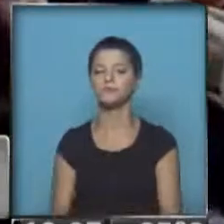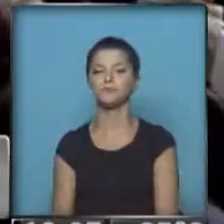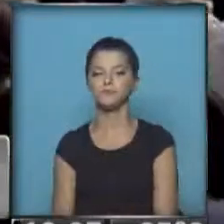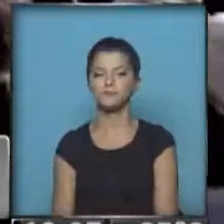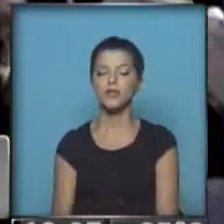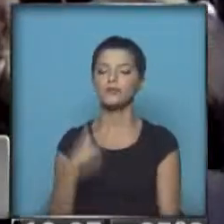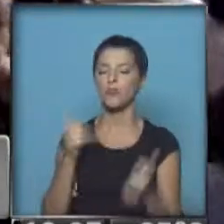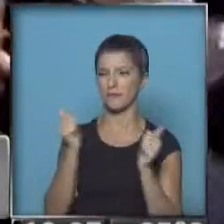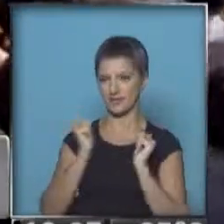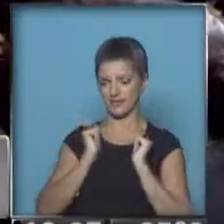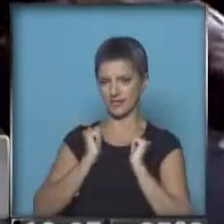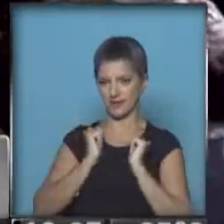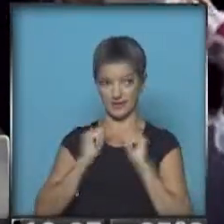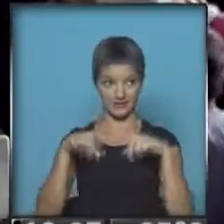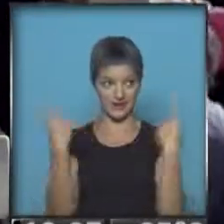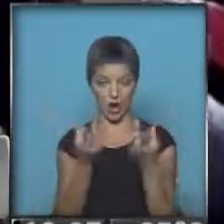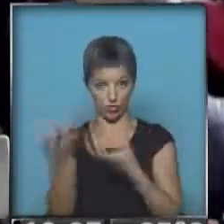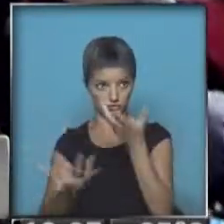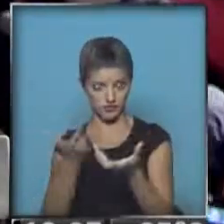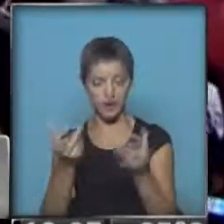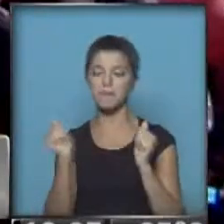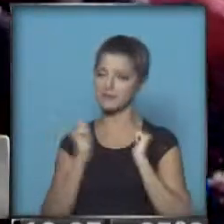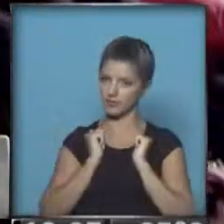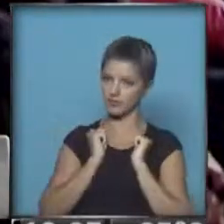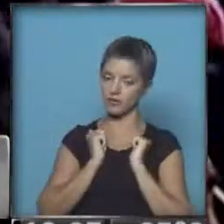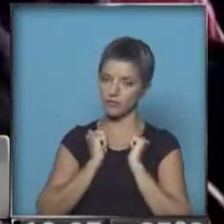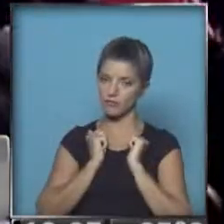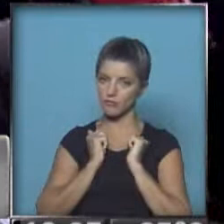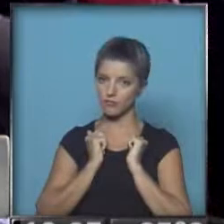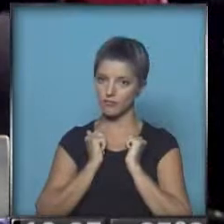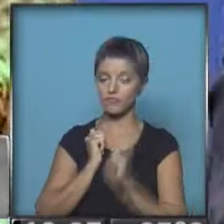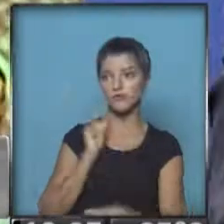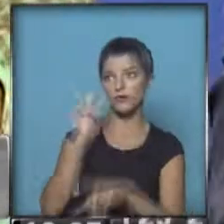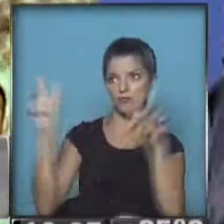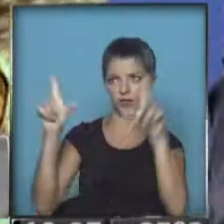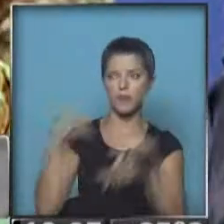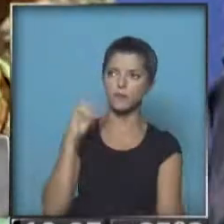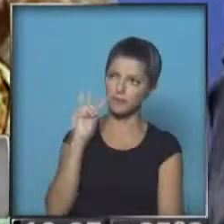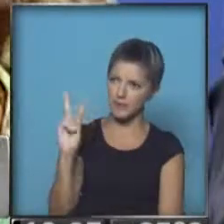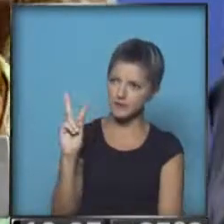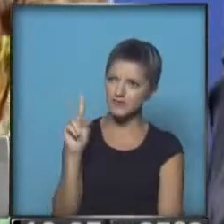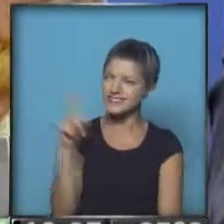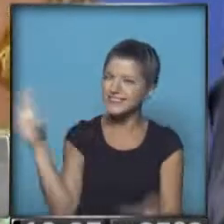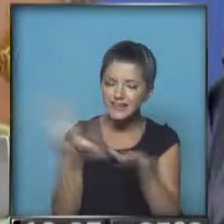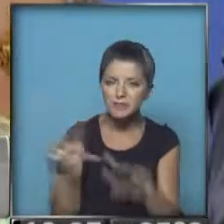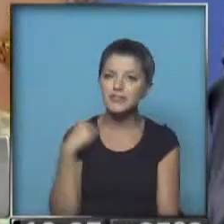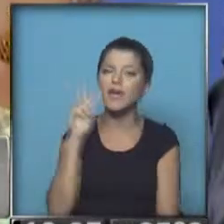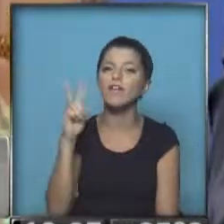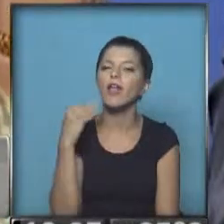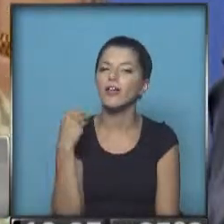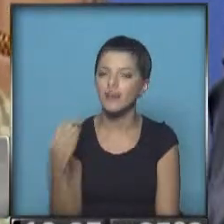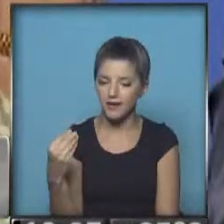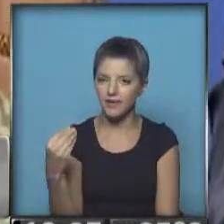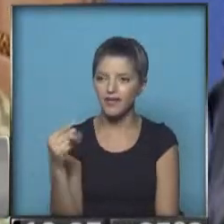yo me senté un instante en la cocina, en la vieja cocina de los Kirchner allá, a mirar televisión y a mirar precisamente